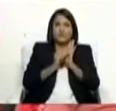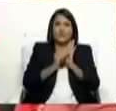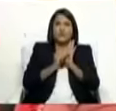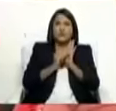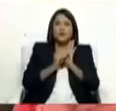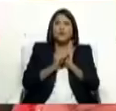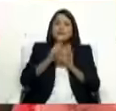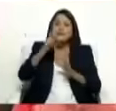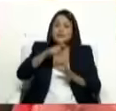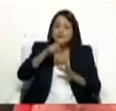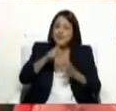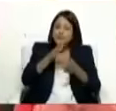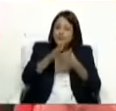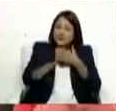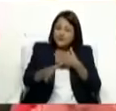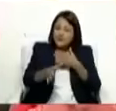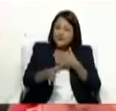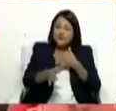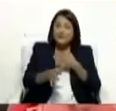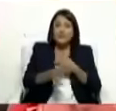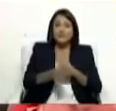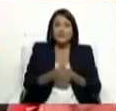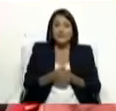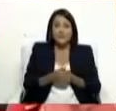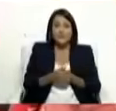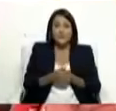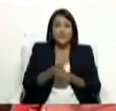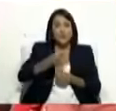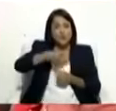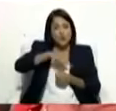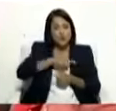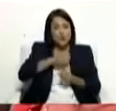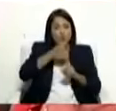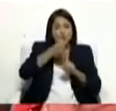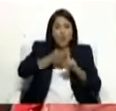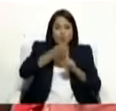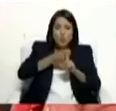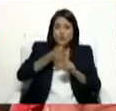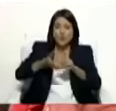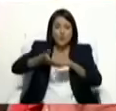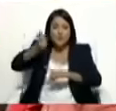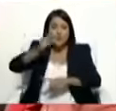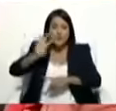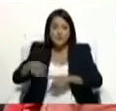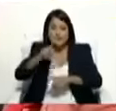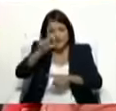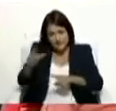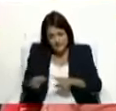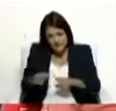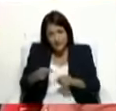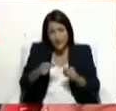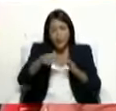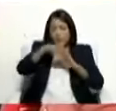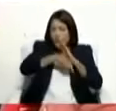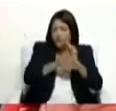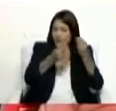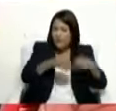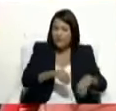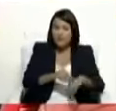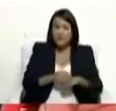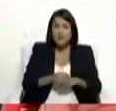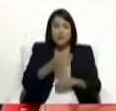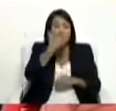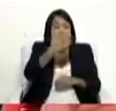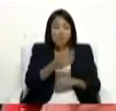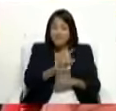necesarios para profundizar nuestra lucha por nuestro territorio. No es cualquier cosa,